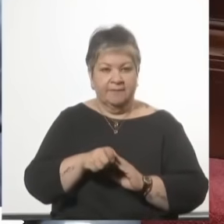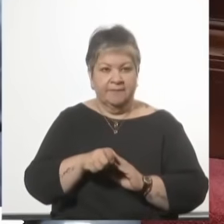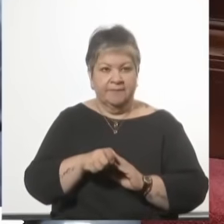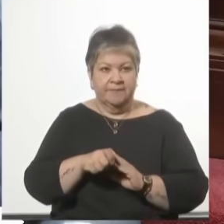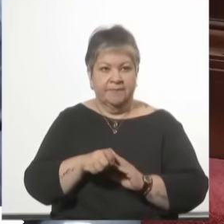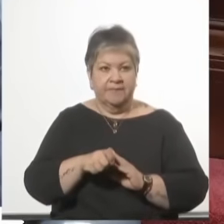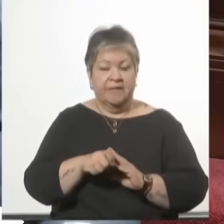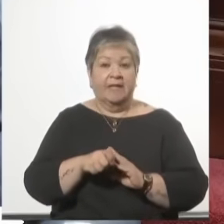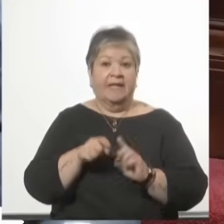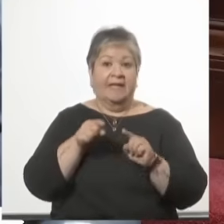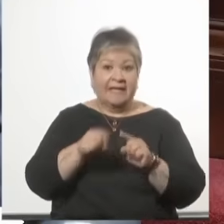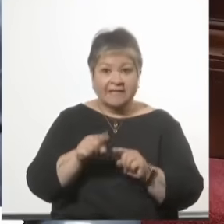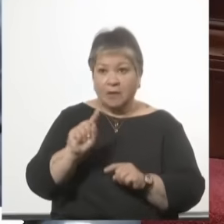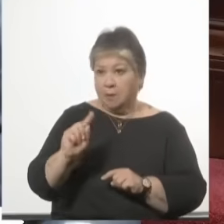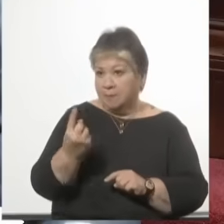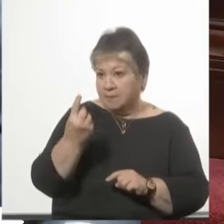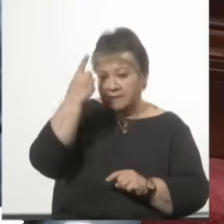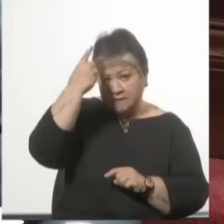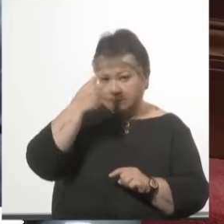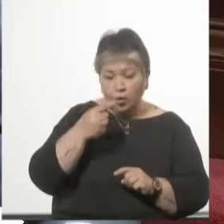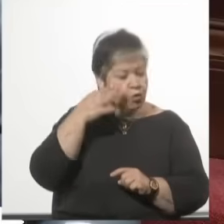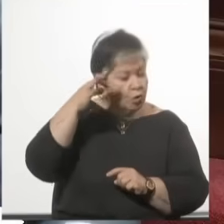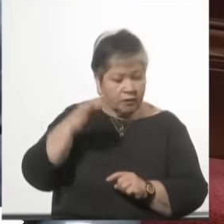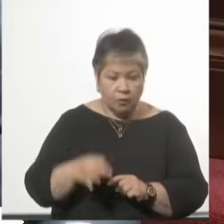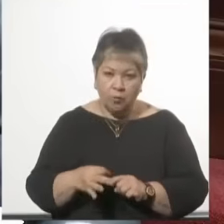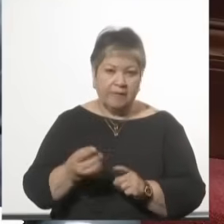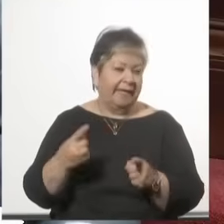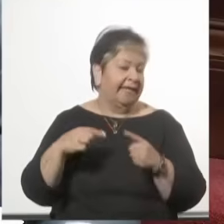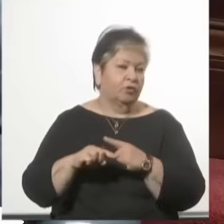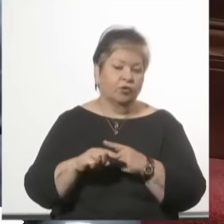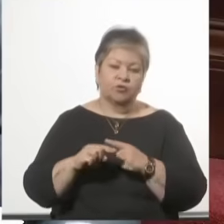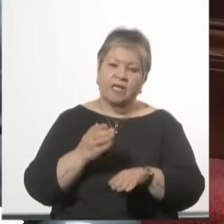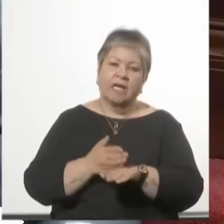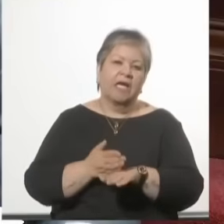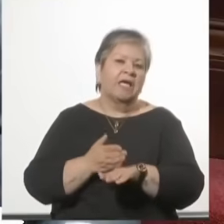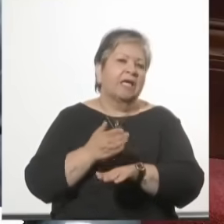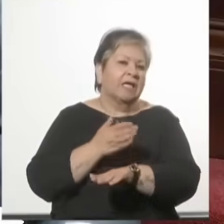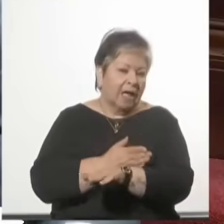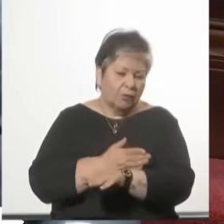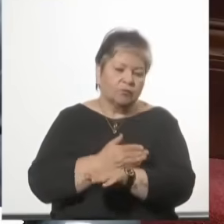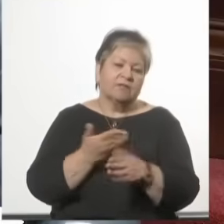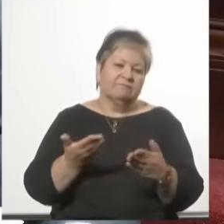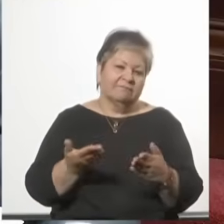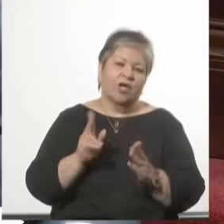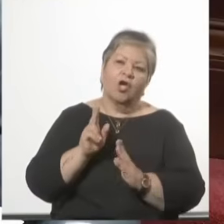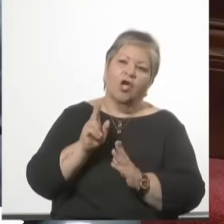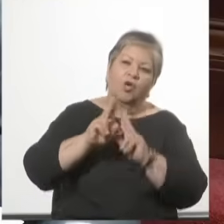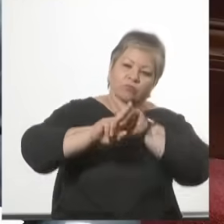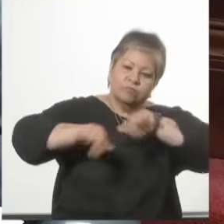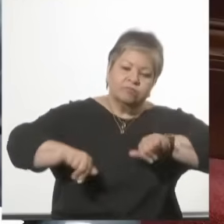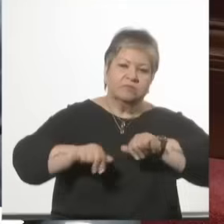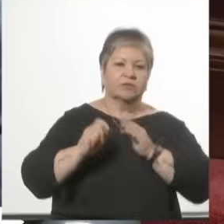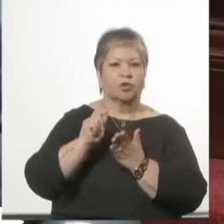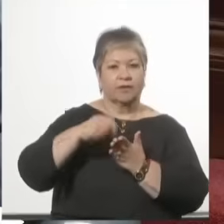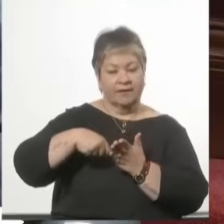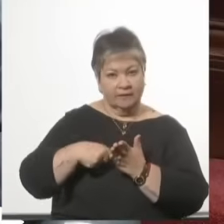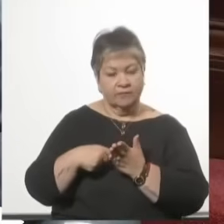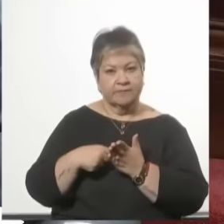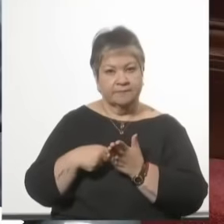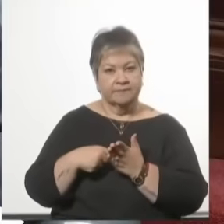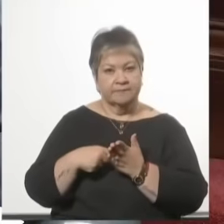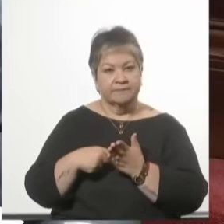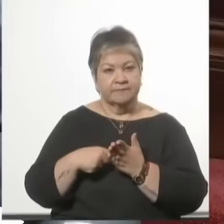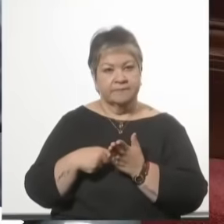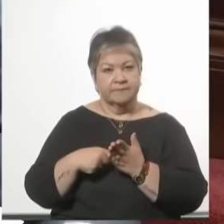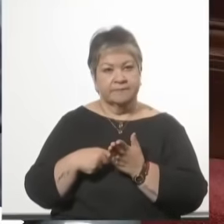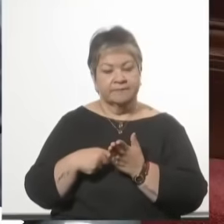que el quiebre de tales principios determina una causal suficiente para poner en seria crisis el contrato y a partir de ello poder legítimamente pretender